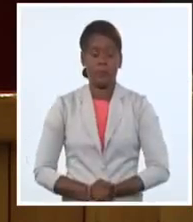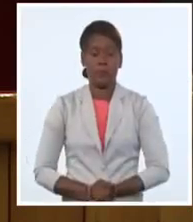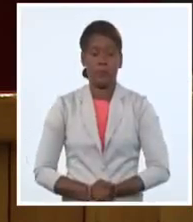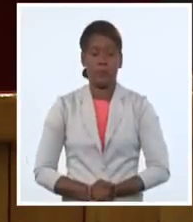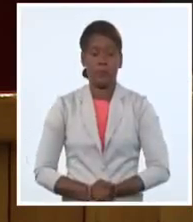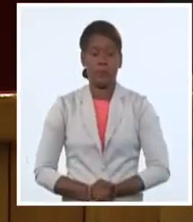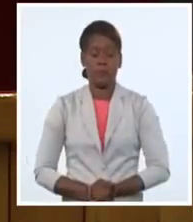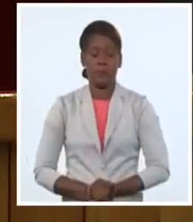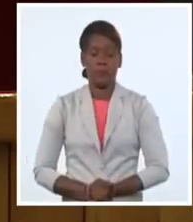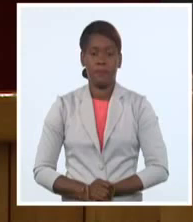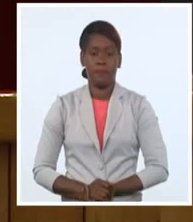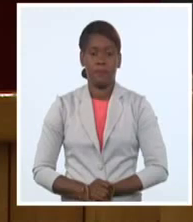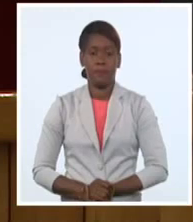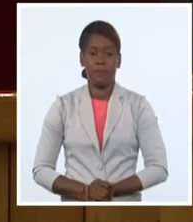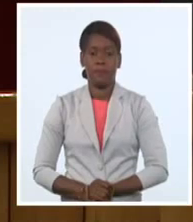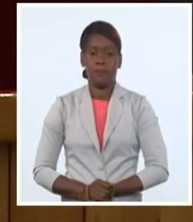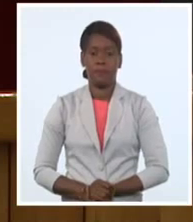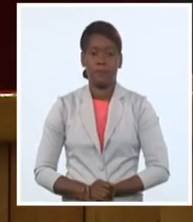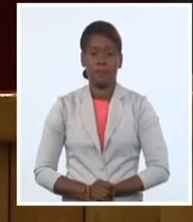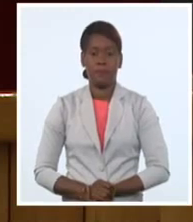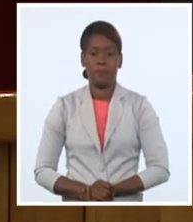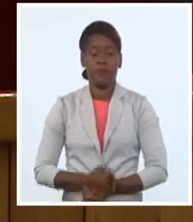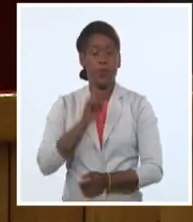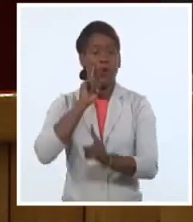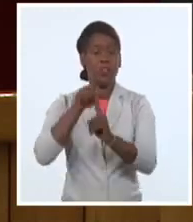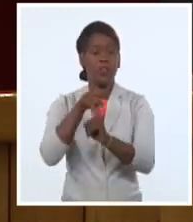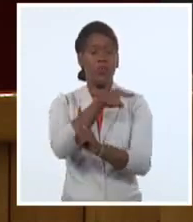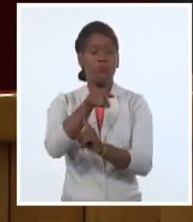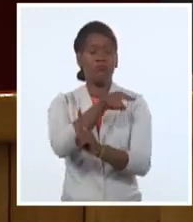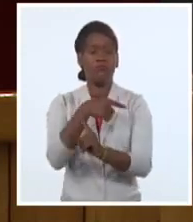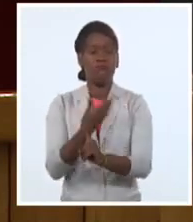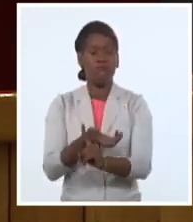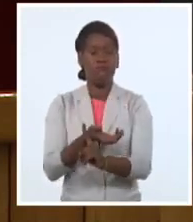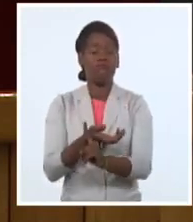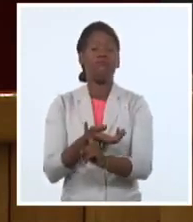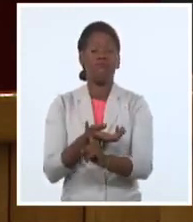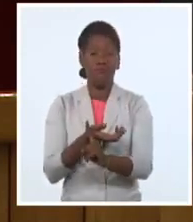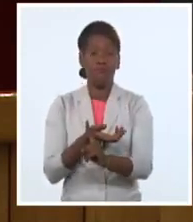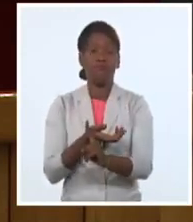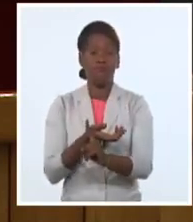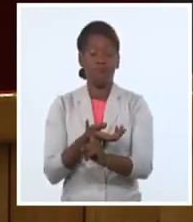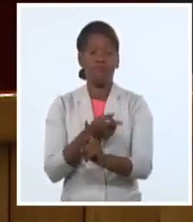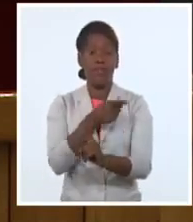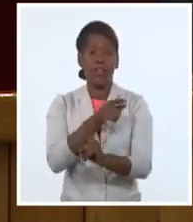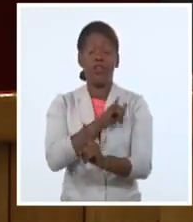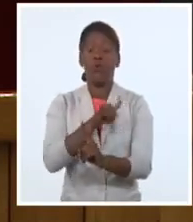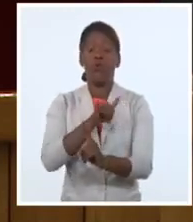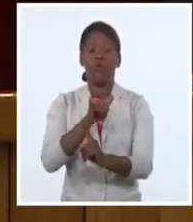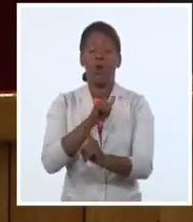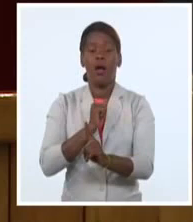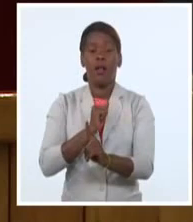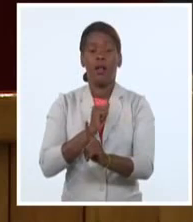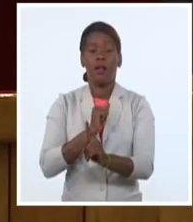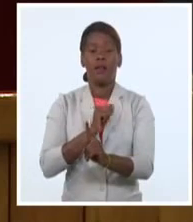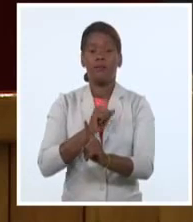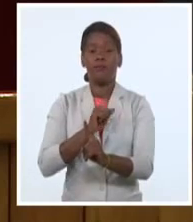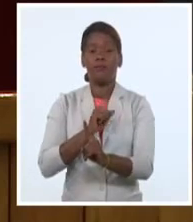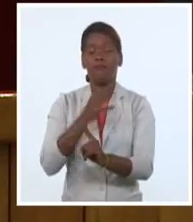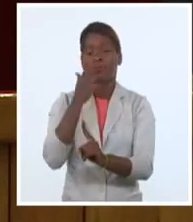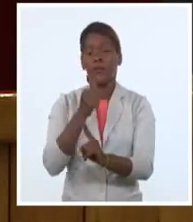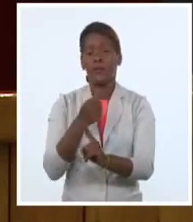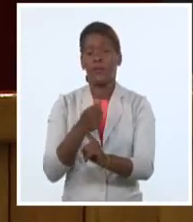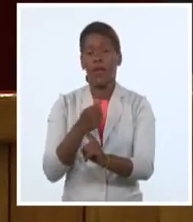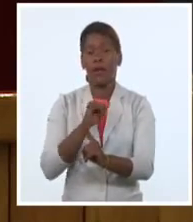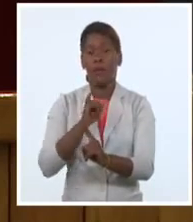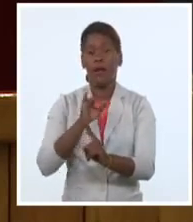más elementales. El propósito ha sido condenar a la población cubana al papel de rehén en una política genocida